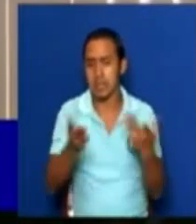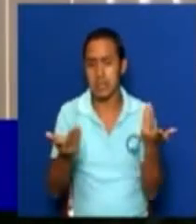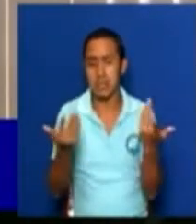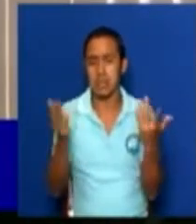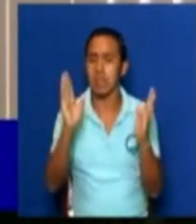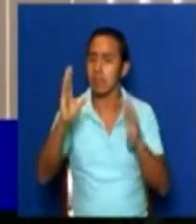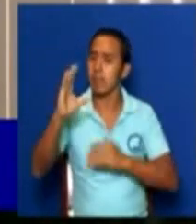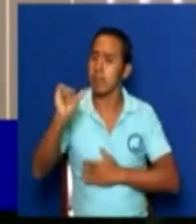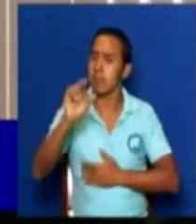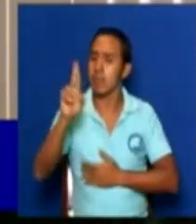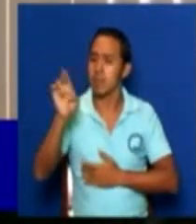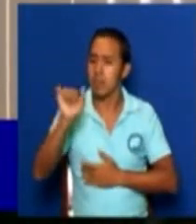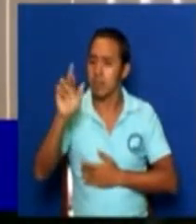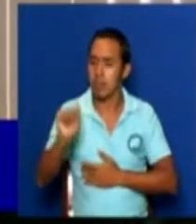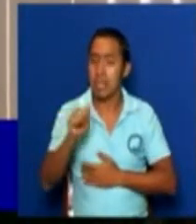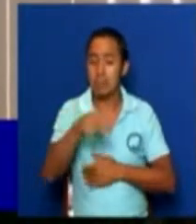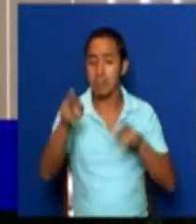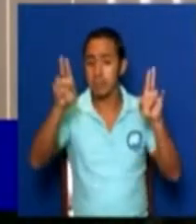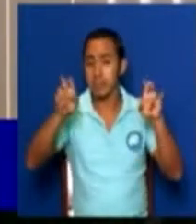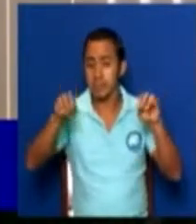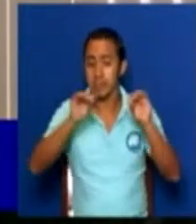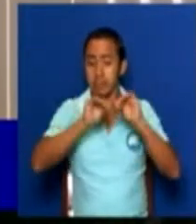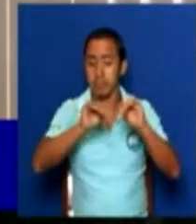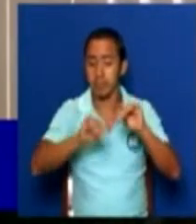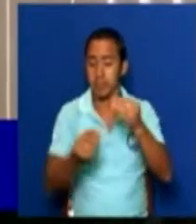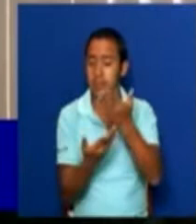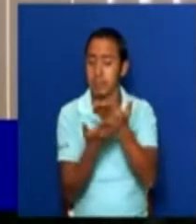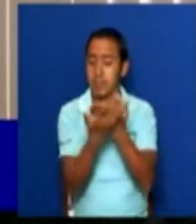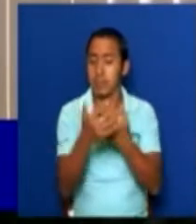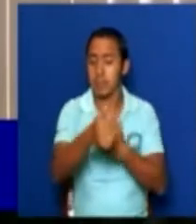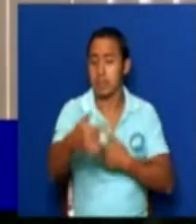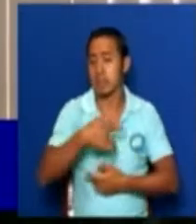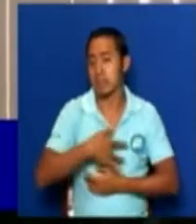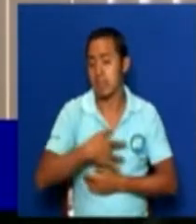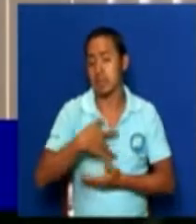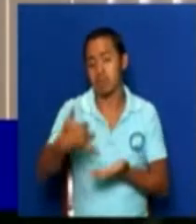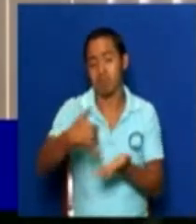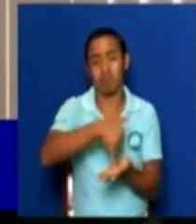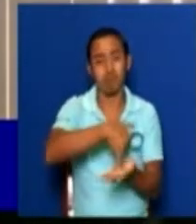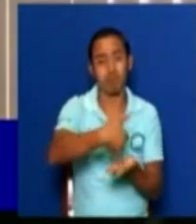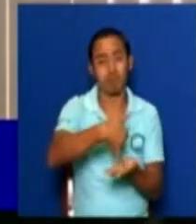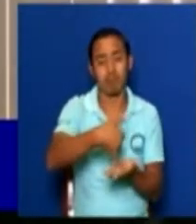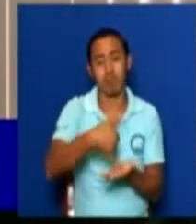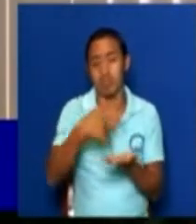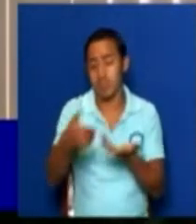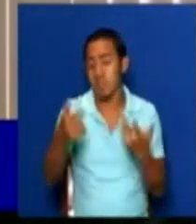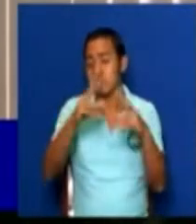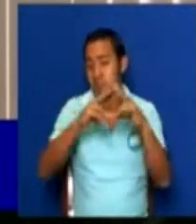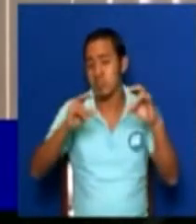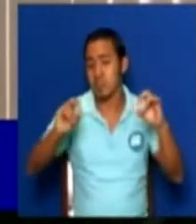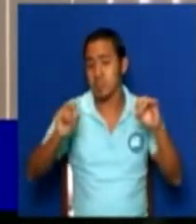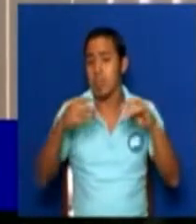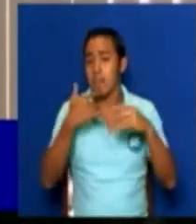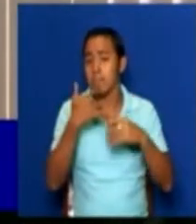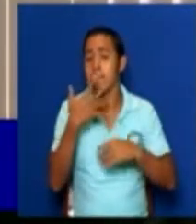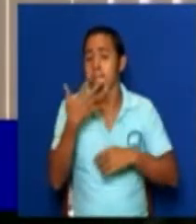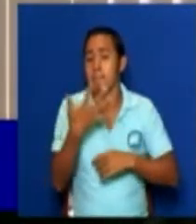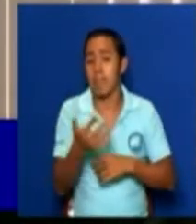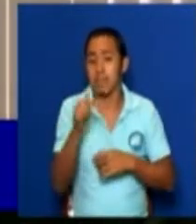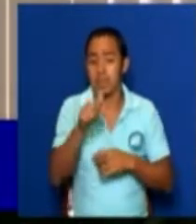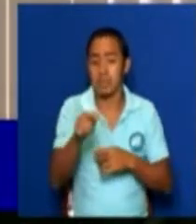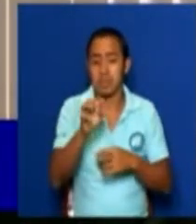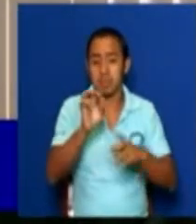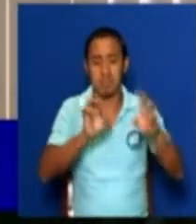cómo adecuar también el tema de la formación técnica, que es una de las grandes debilidades que existe en Nicaragua, porque prácticamente es